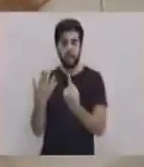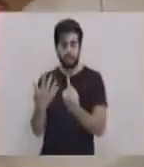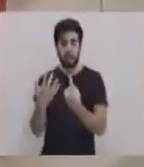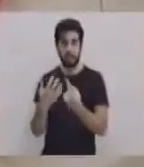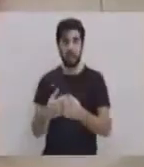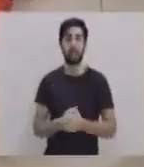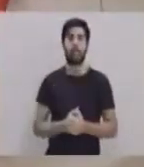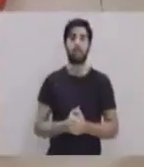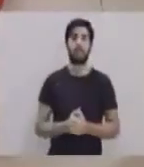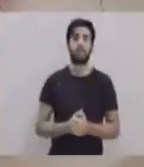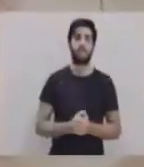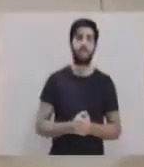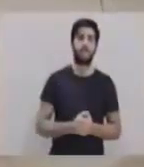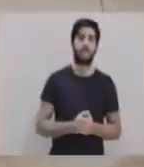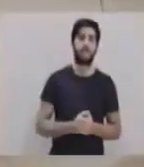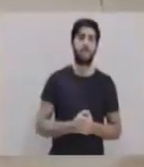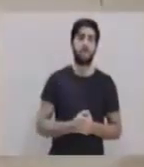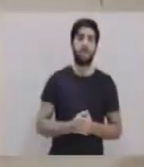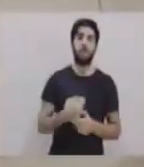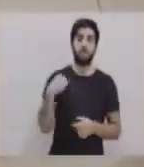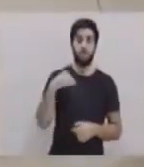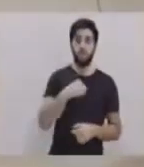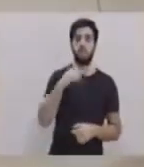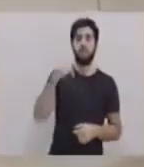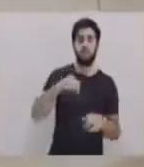16. Este es para este primero.